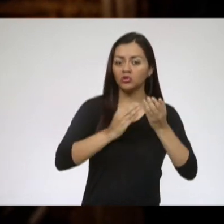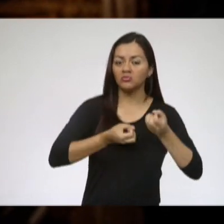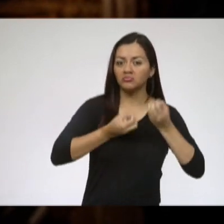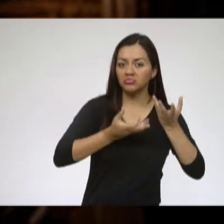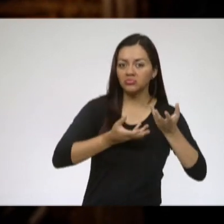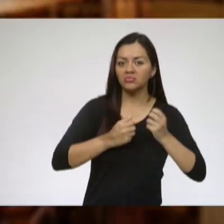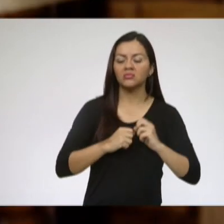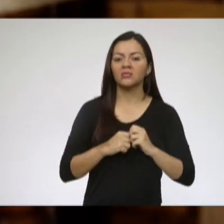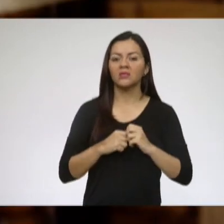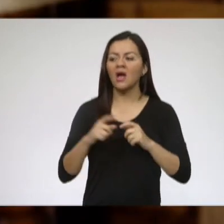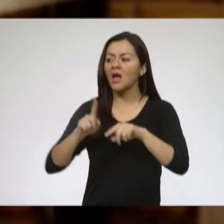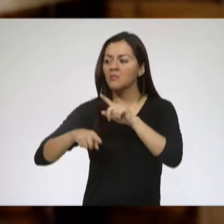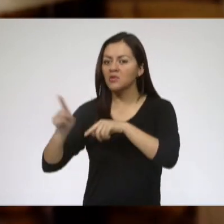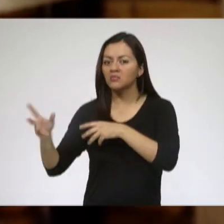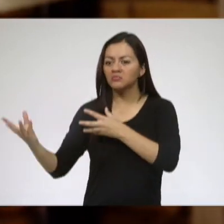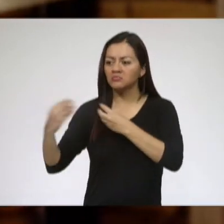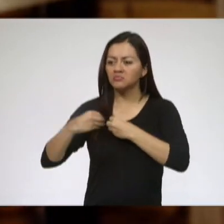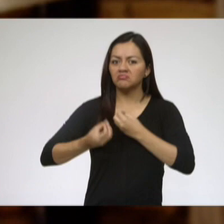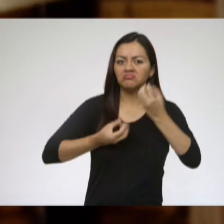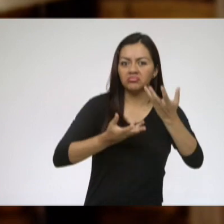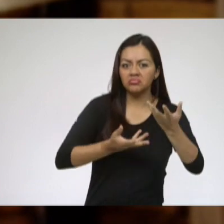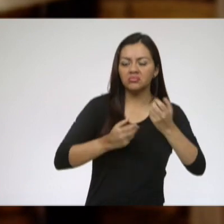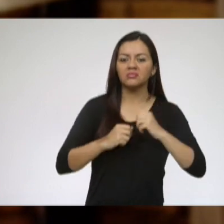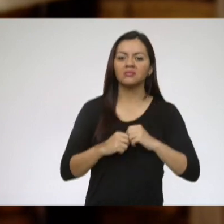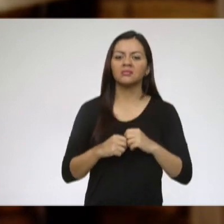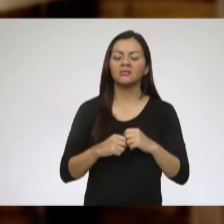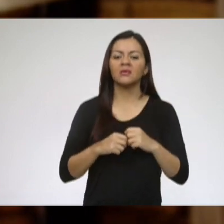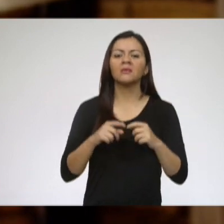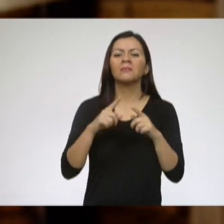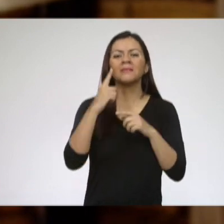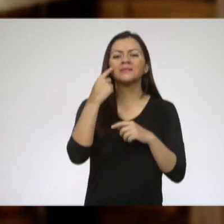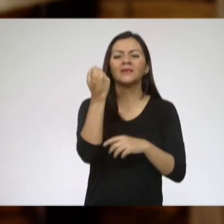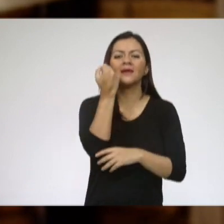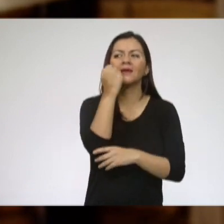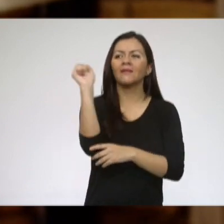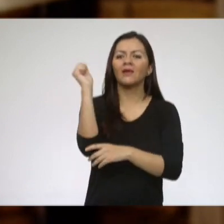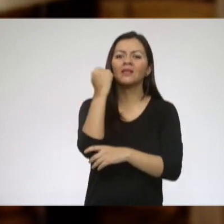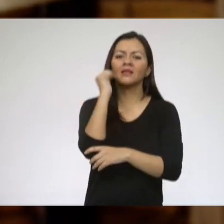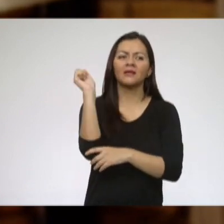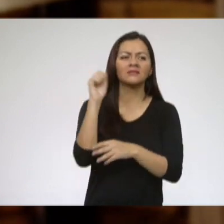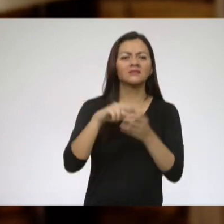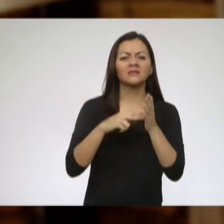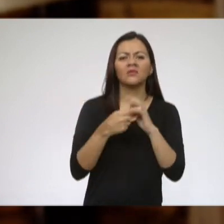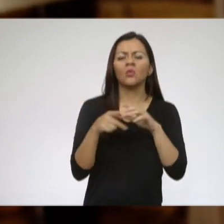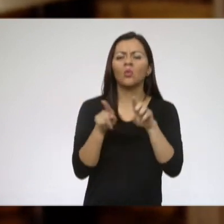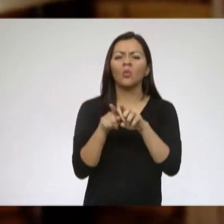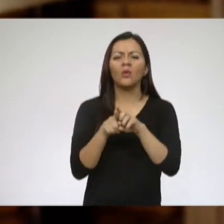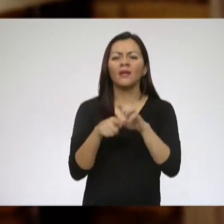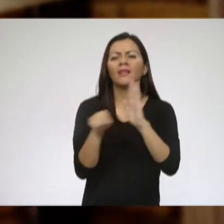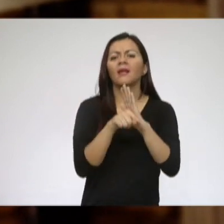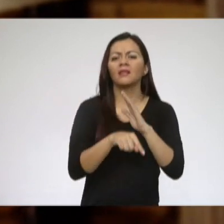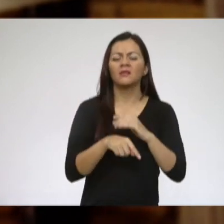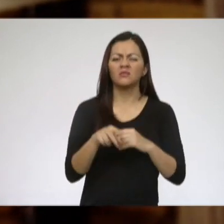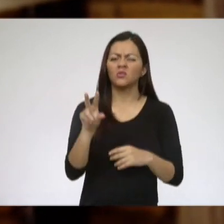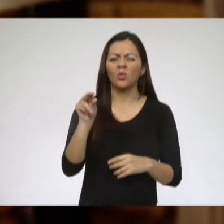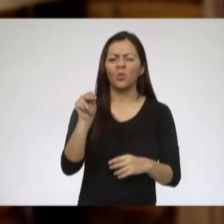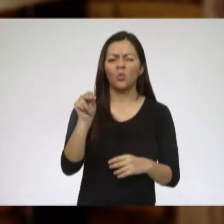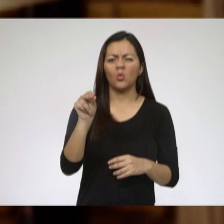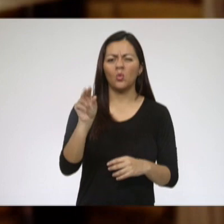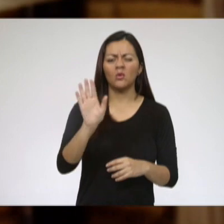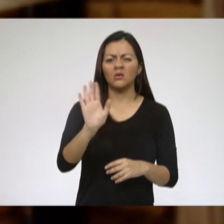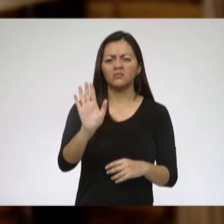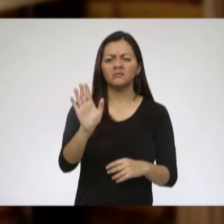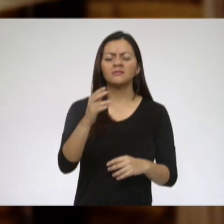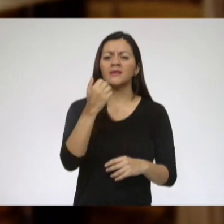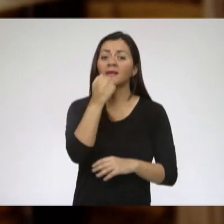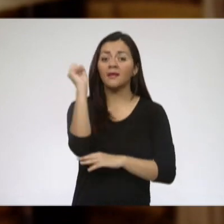que pasa a todo eso. Mucha gente dice, piensa que la rebeldía significa algo malo, algo negativo, pero para